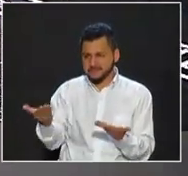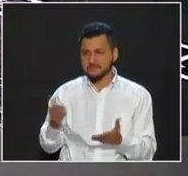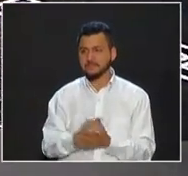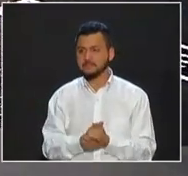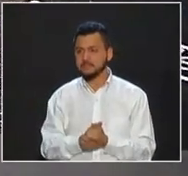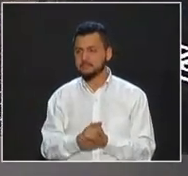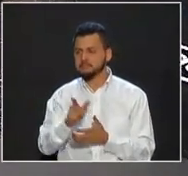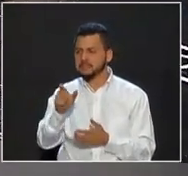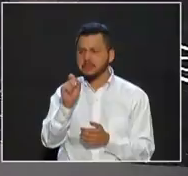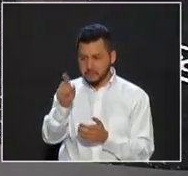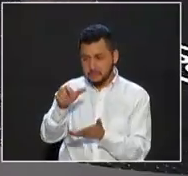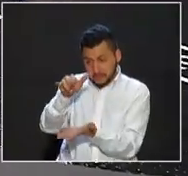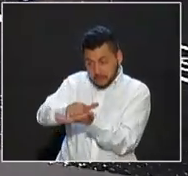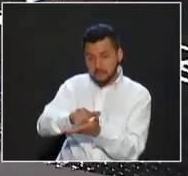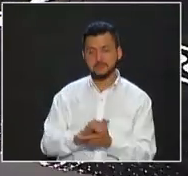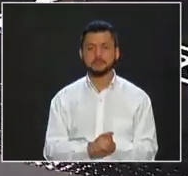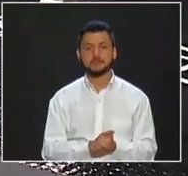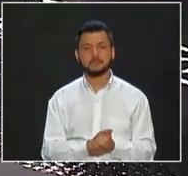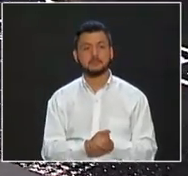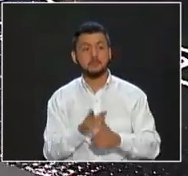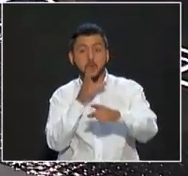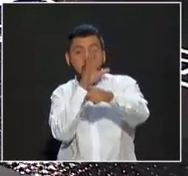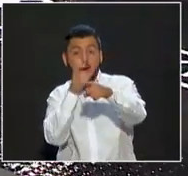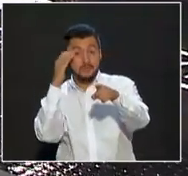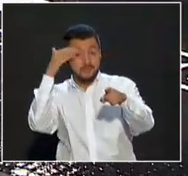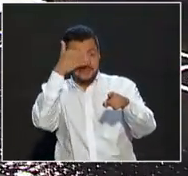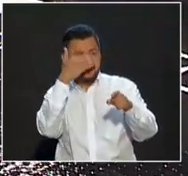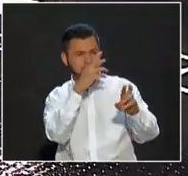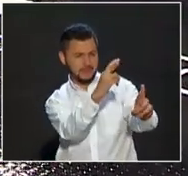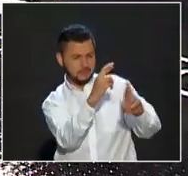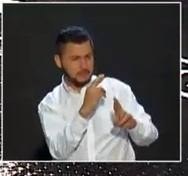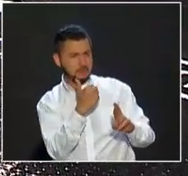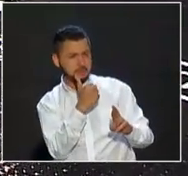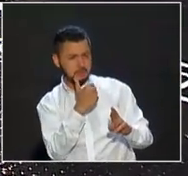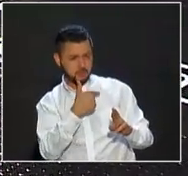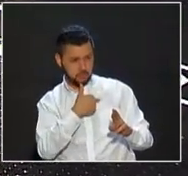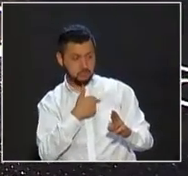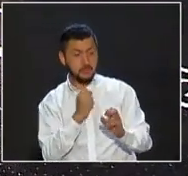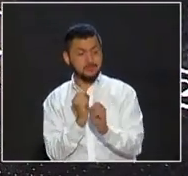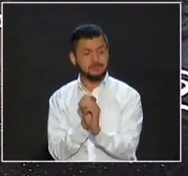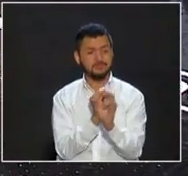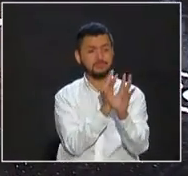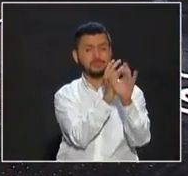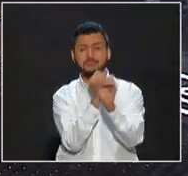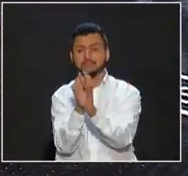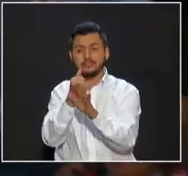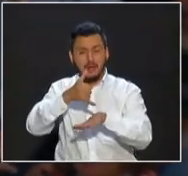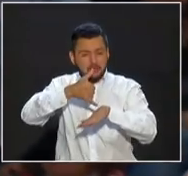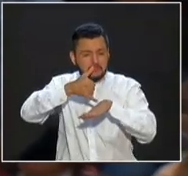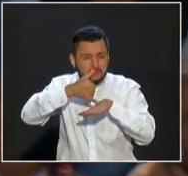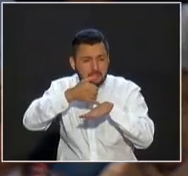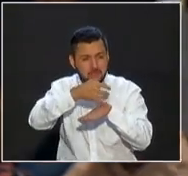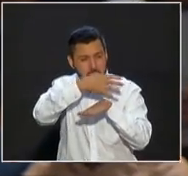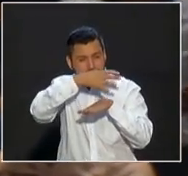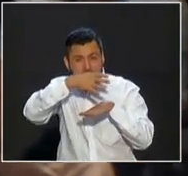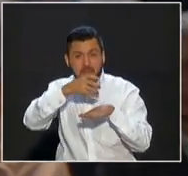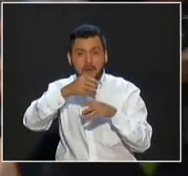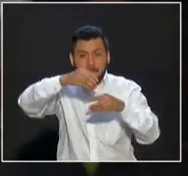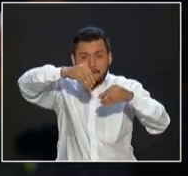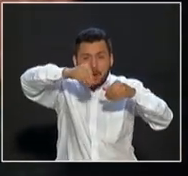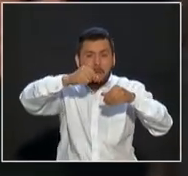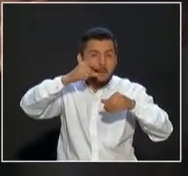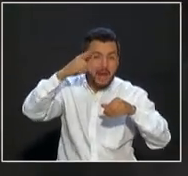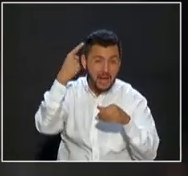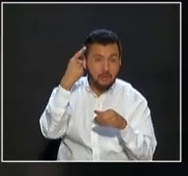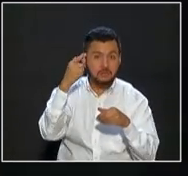respuesta en el sentido de privilegiar la sustitución de cultivos lo que no estoy de acuerdo es con la forma la pregunta a pesar de todos los esfuerzos